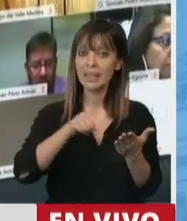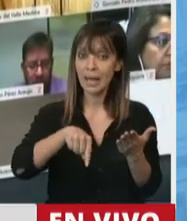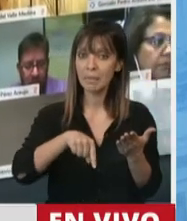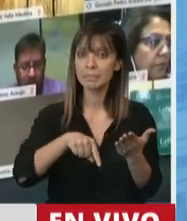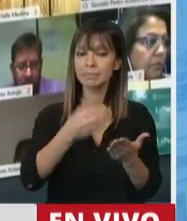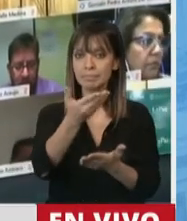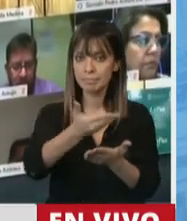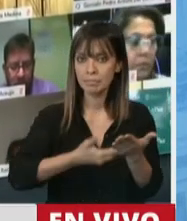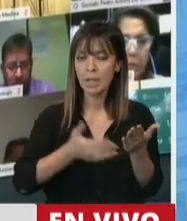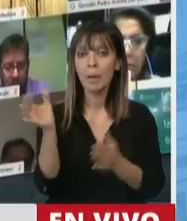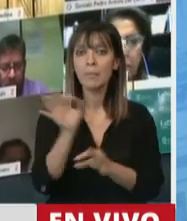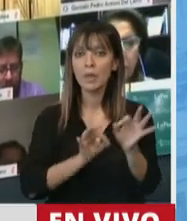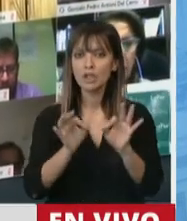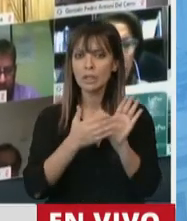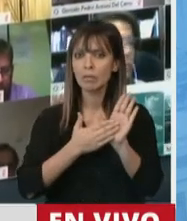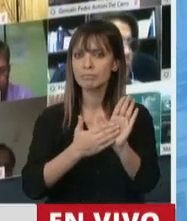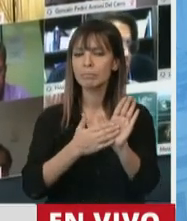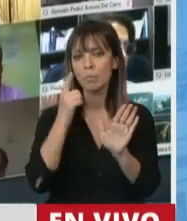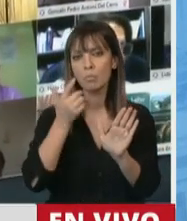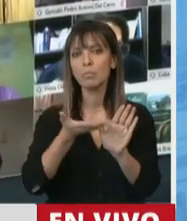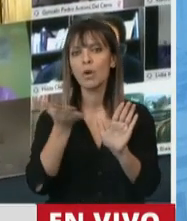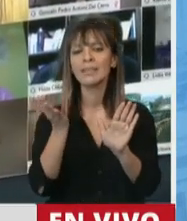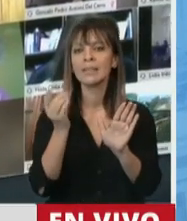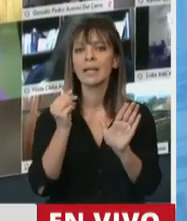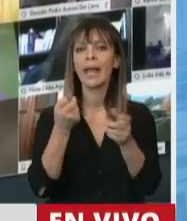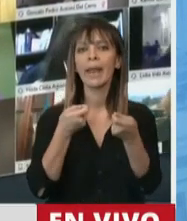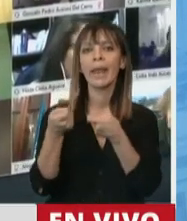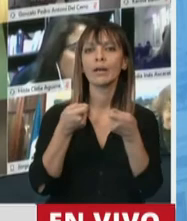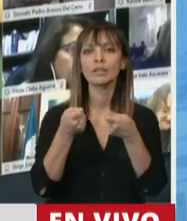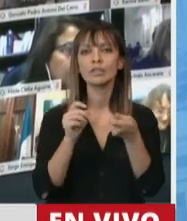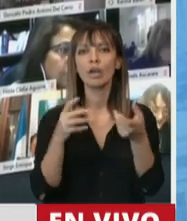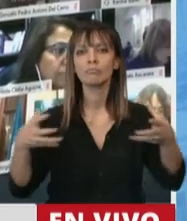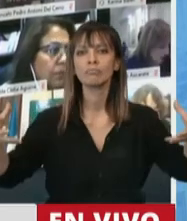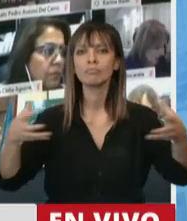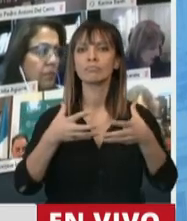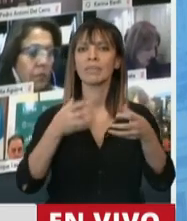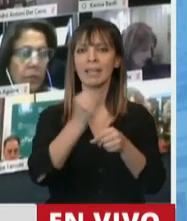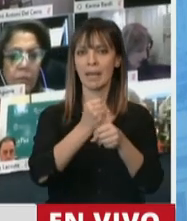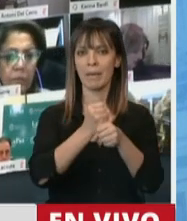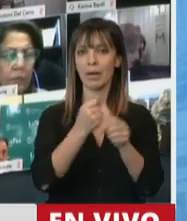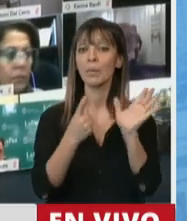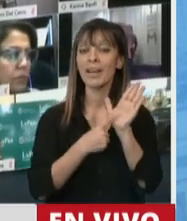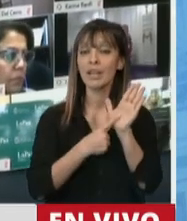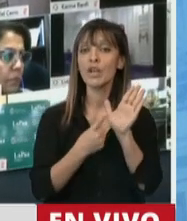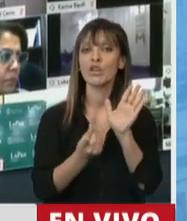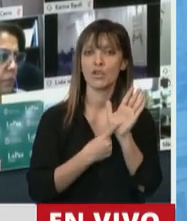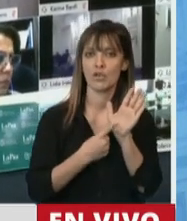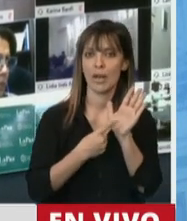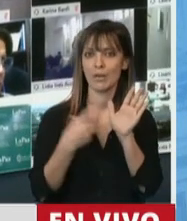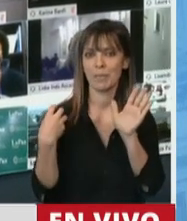este proyecto pone en valor las negociaciones colectivas de trabajo, porque es una norma